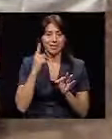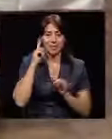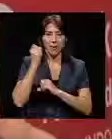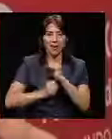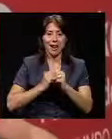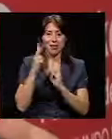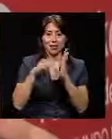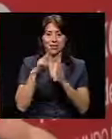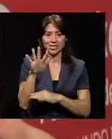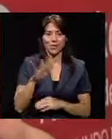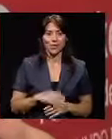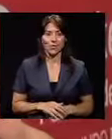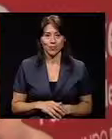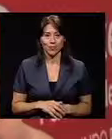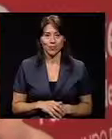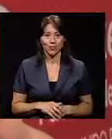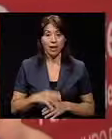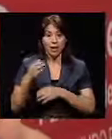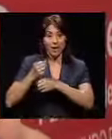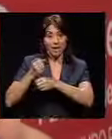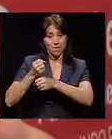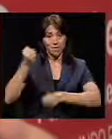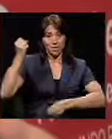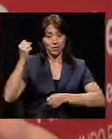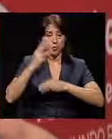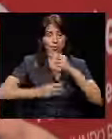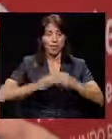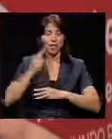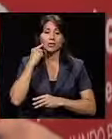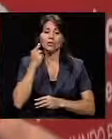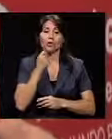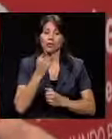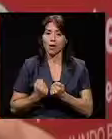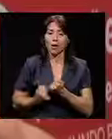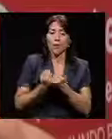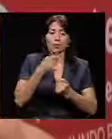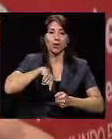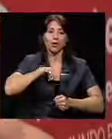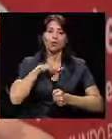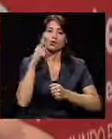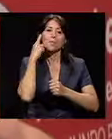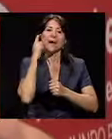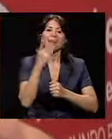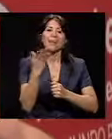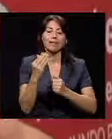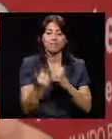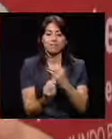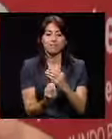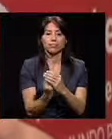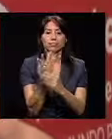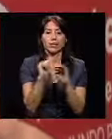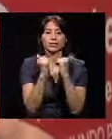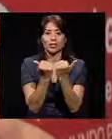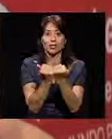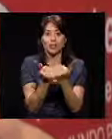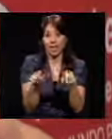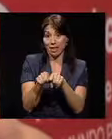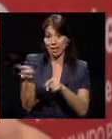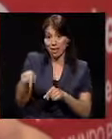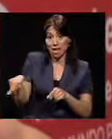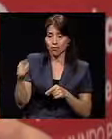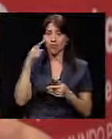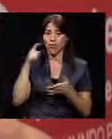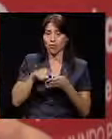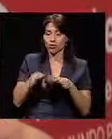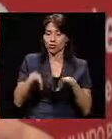2005. La Federación Mundial de Sordos nos apoyó en crear una asociación porque también reconocen que necesitamos nuestra propia